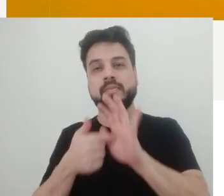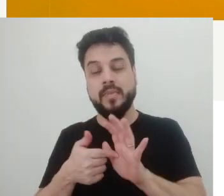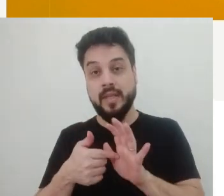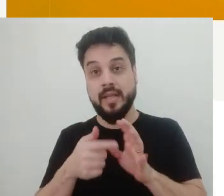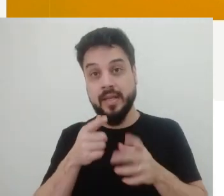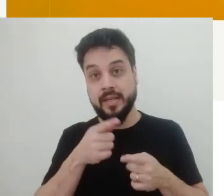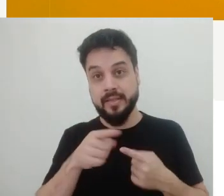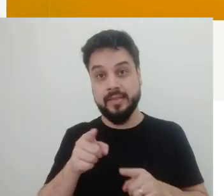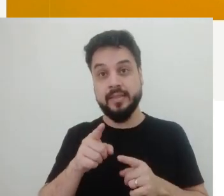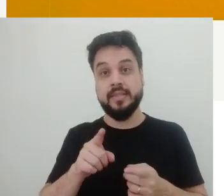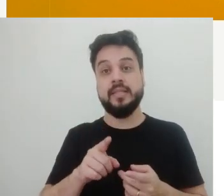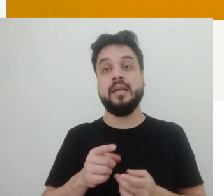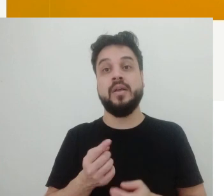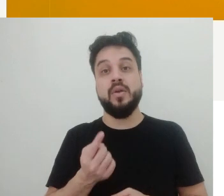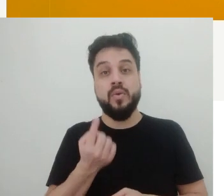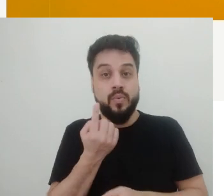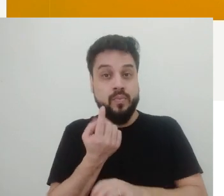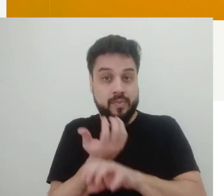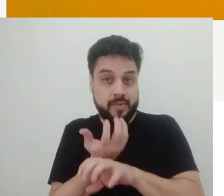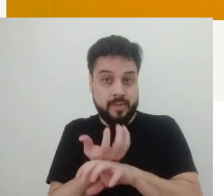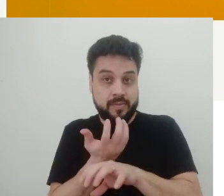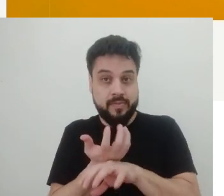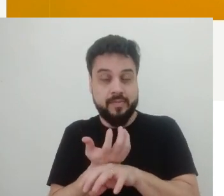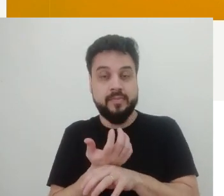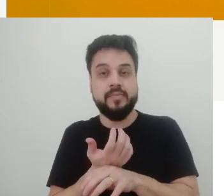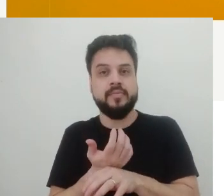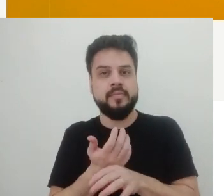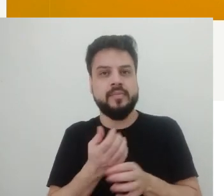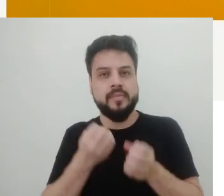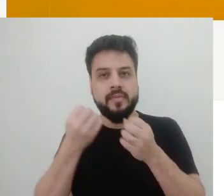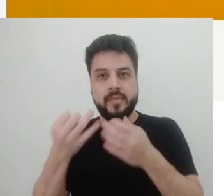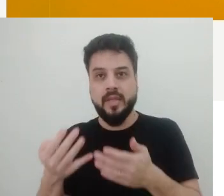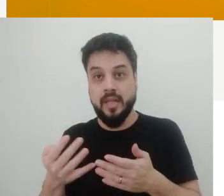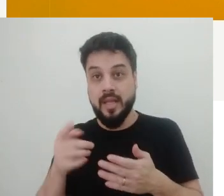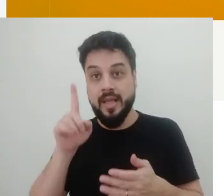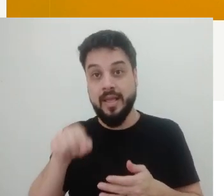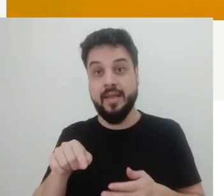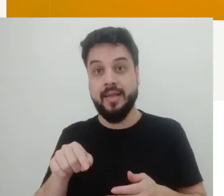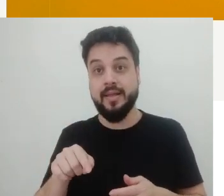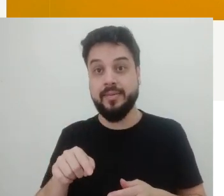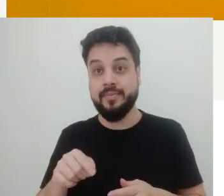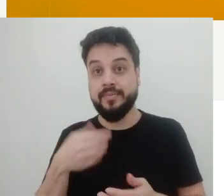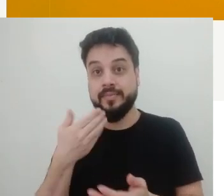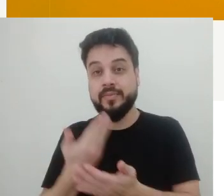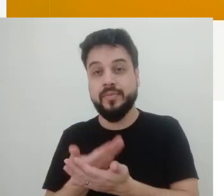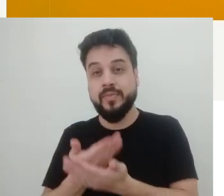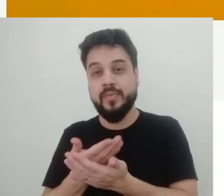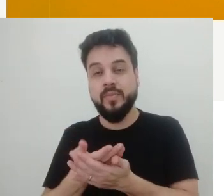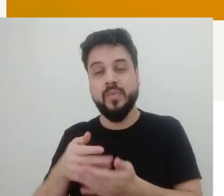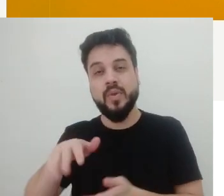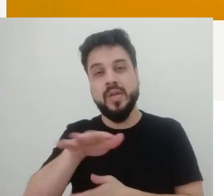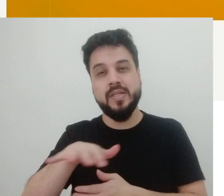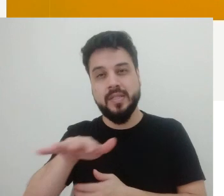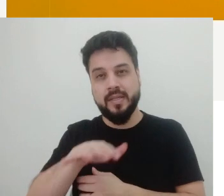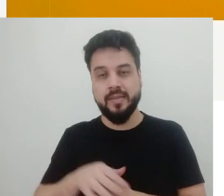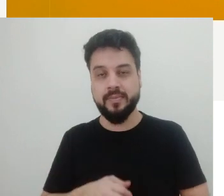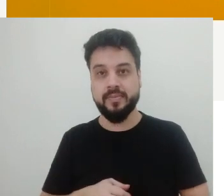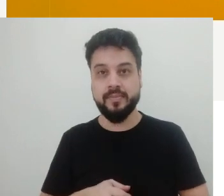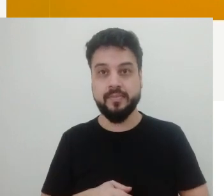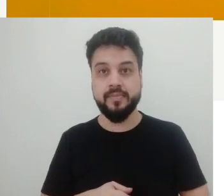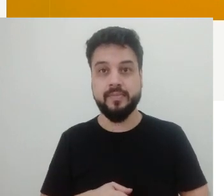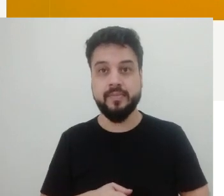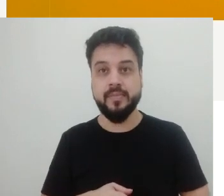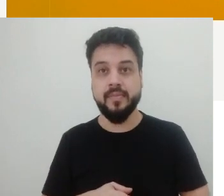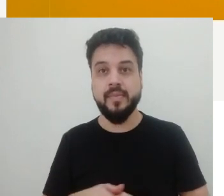También se puede organizar la universidad no solamente por disciplina, sino parcialmente por estudios de área. Y estos son los estudios